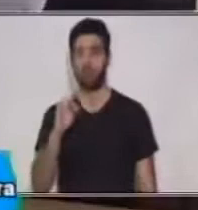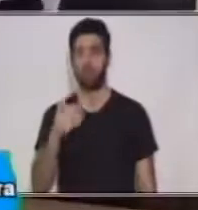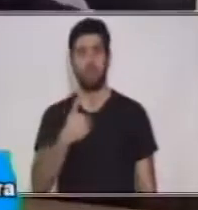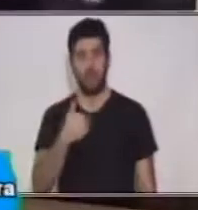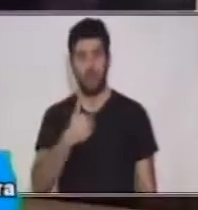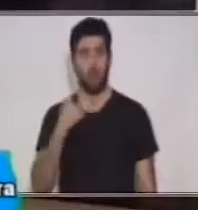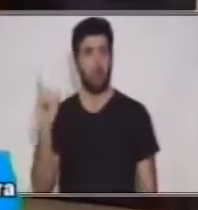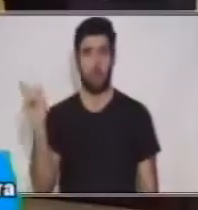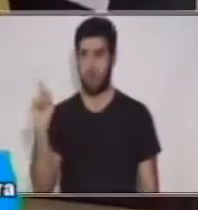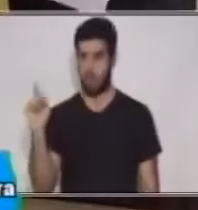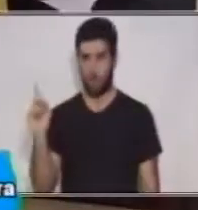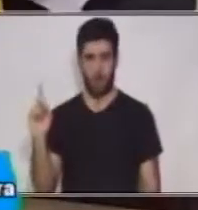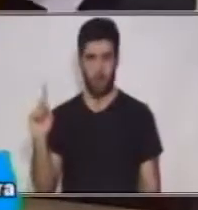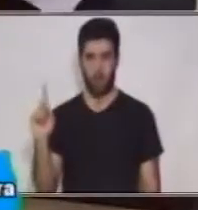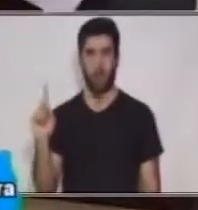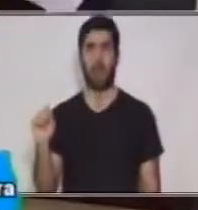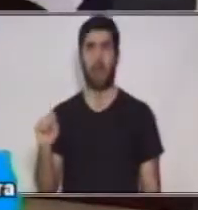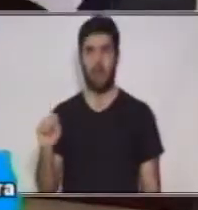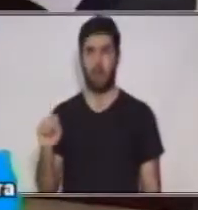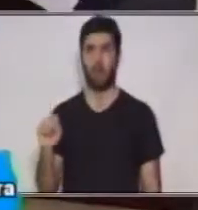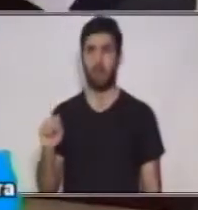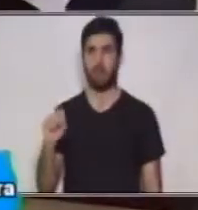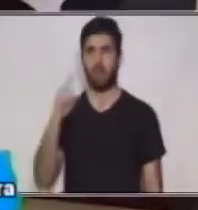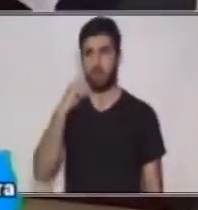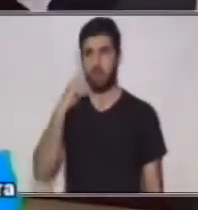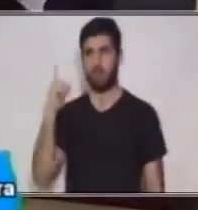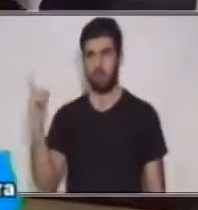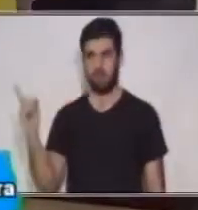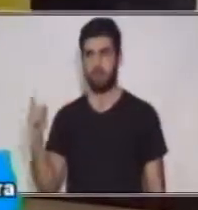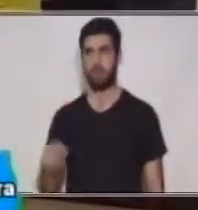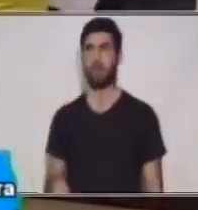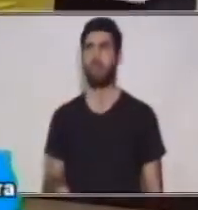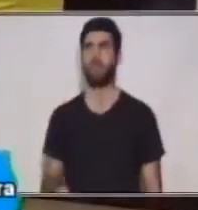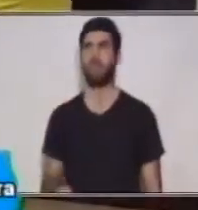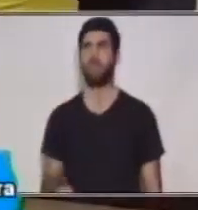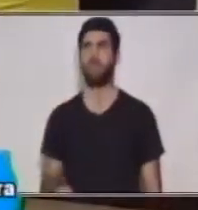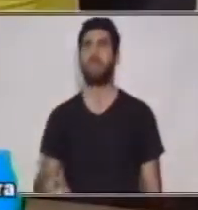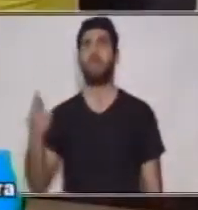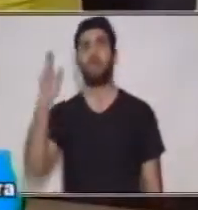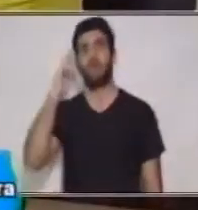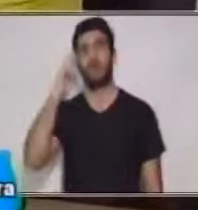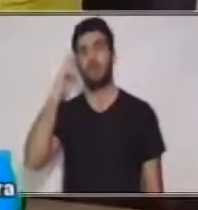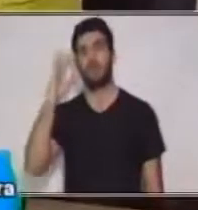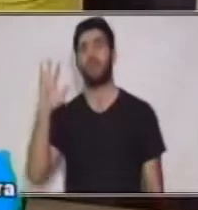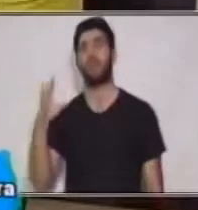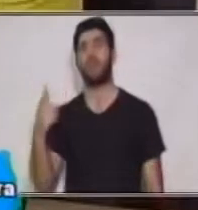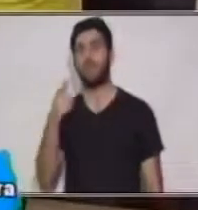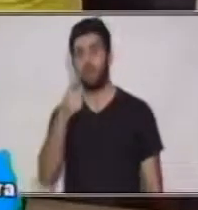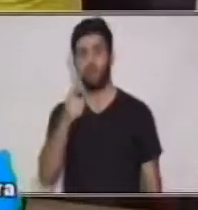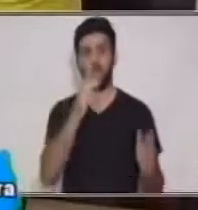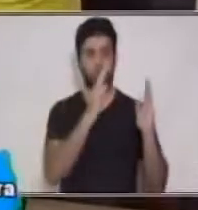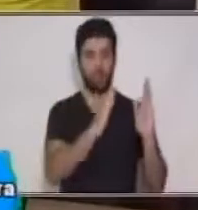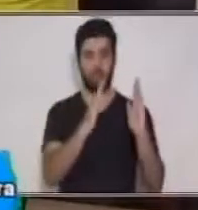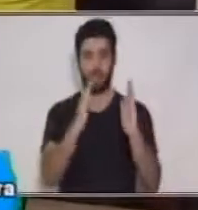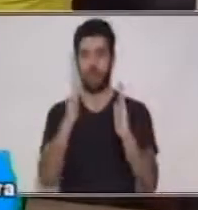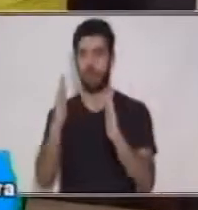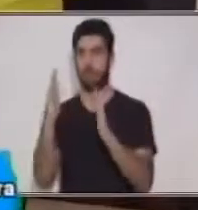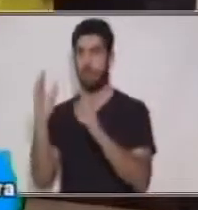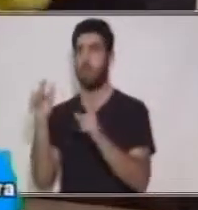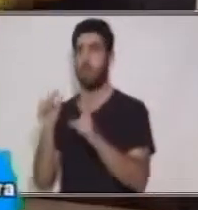porque esta va a ser tarea. No la vamos a completar. Recuerda que estructuración de la palabra